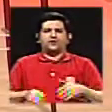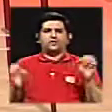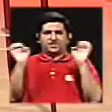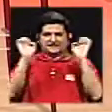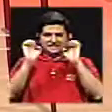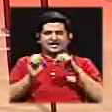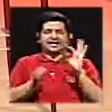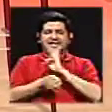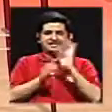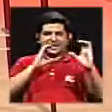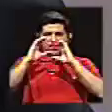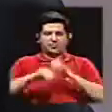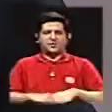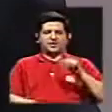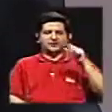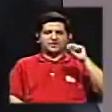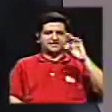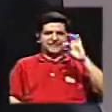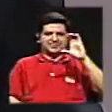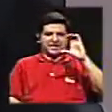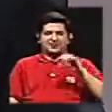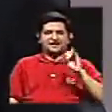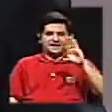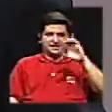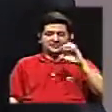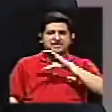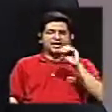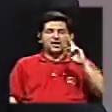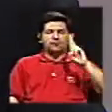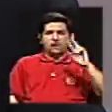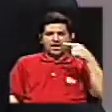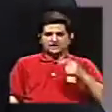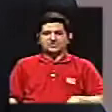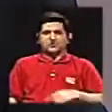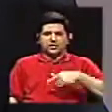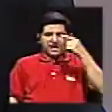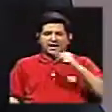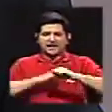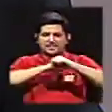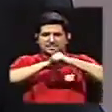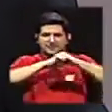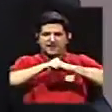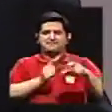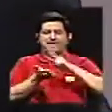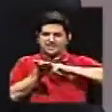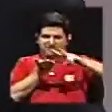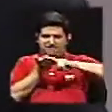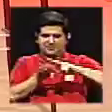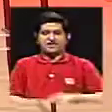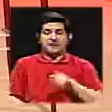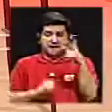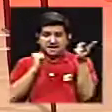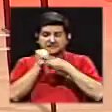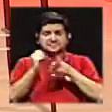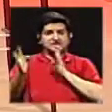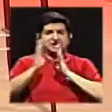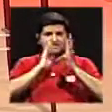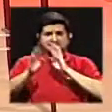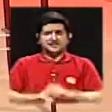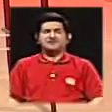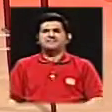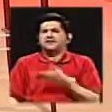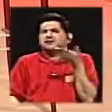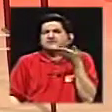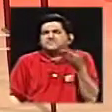y Telecomunicaciones ANTEC del ICE, y don Rolando González, gerente de campaña del Partido Liberación Nacional. Y en esta ocasión estamos conversando acerca